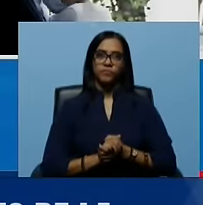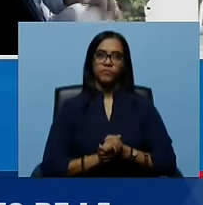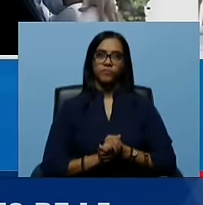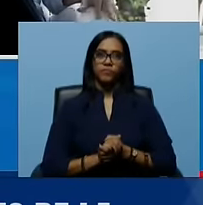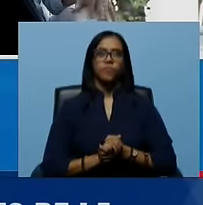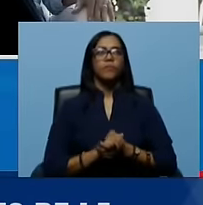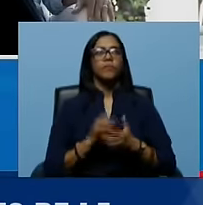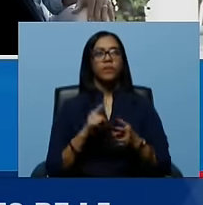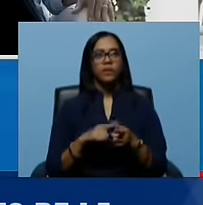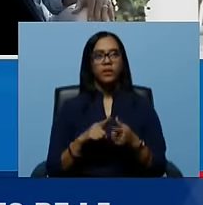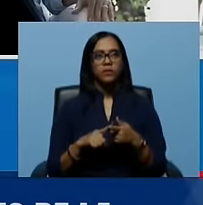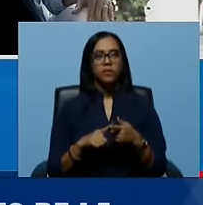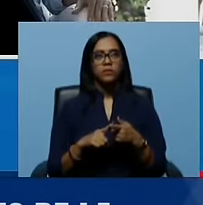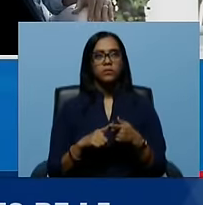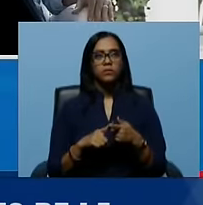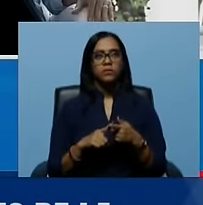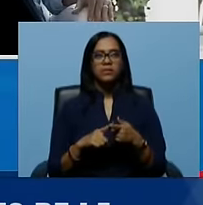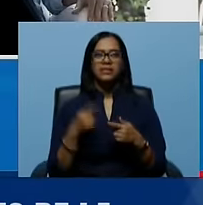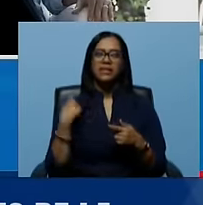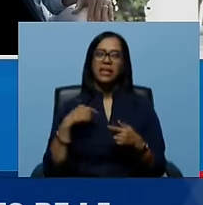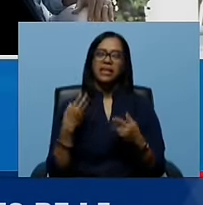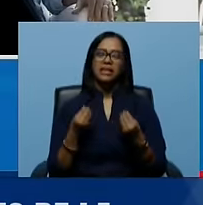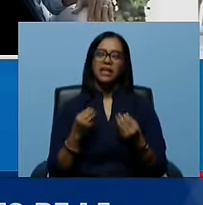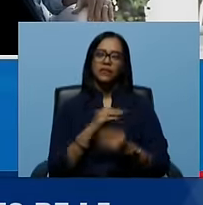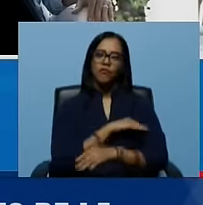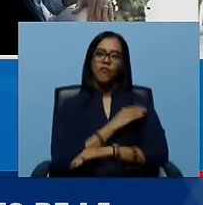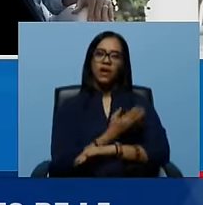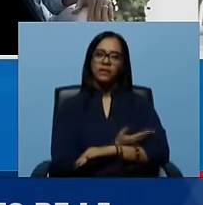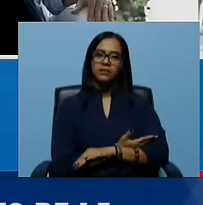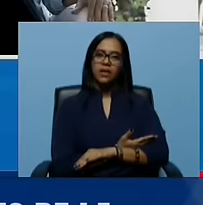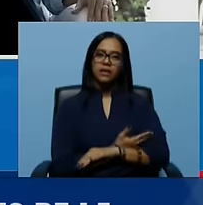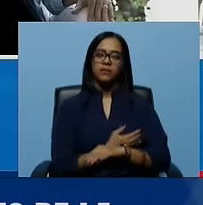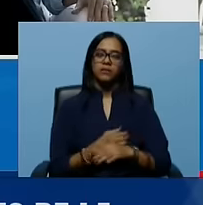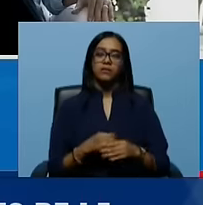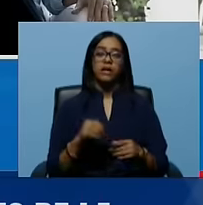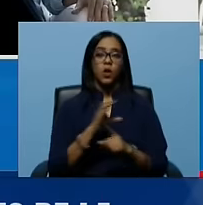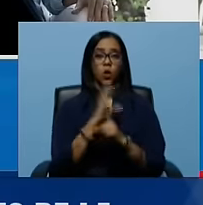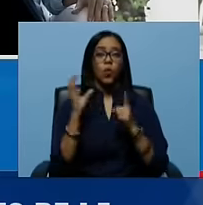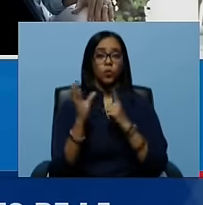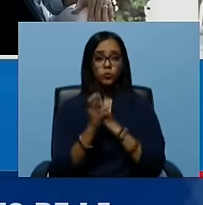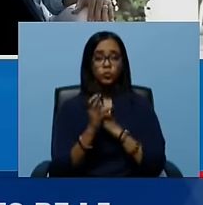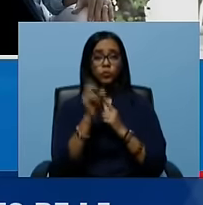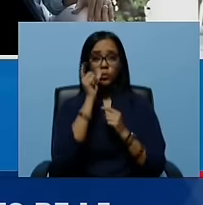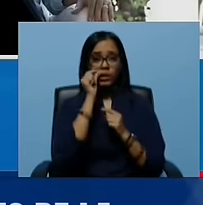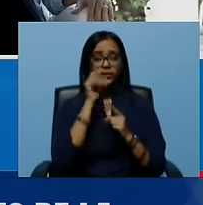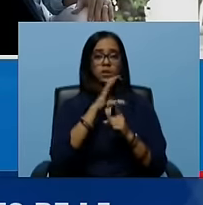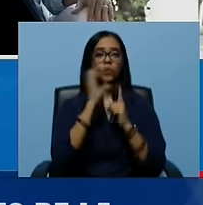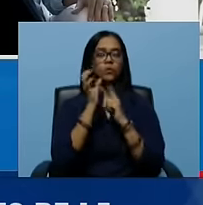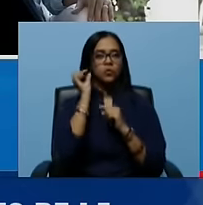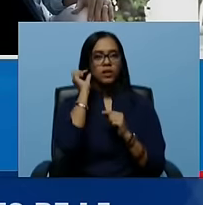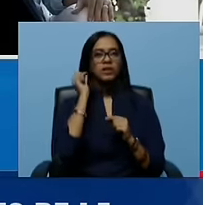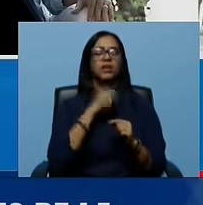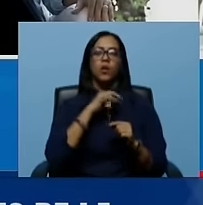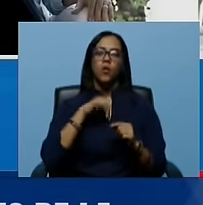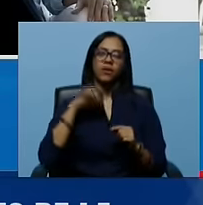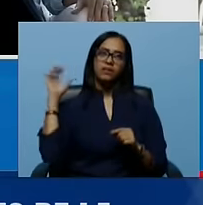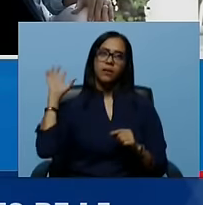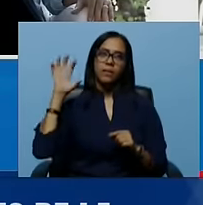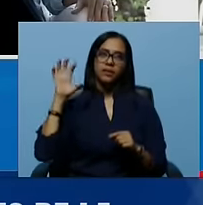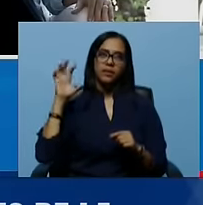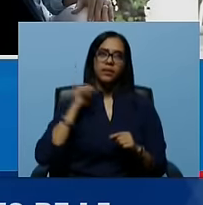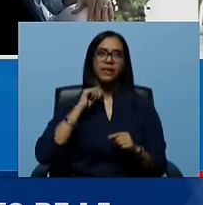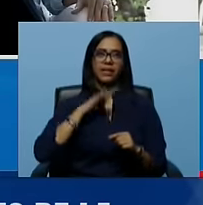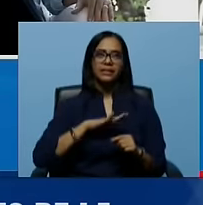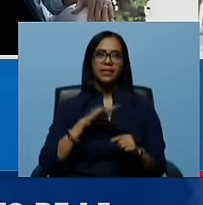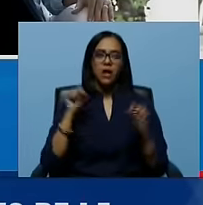Por eso tiene tanta fuerza que los cultores y cultoras de nuestra patria